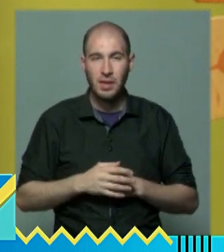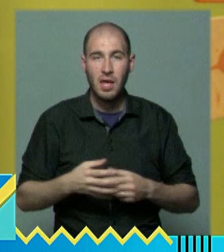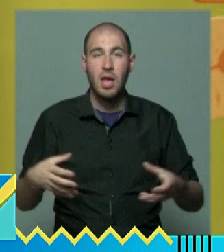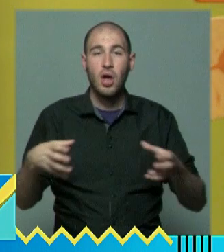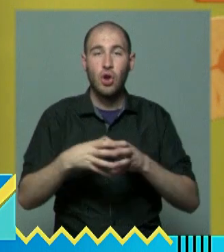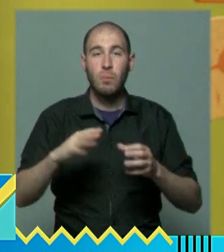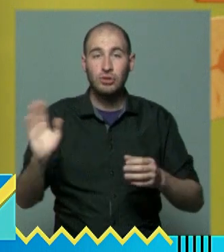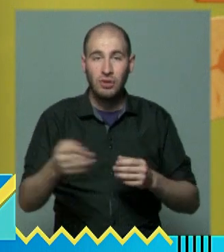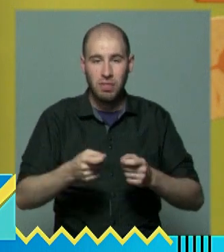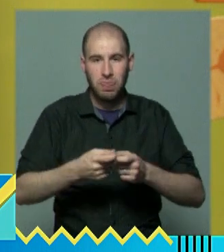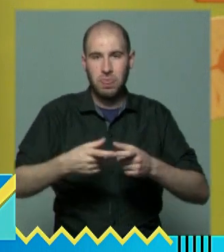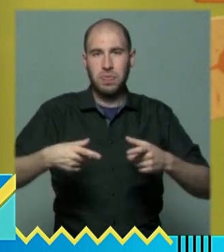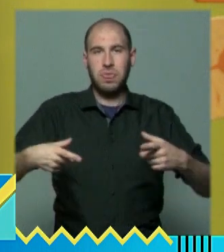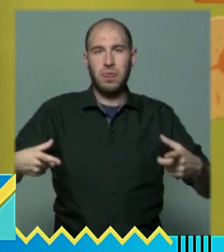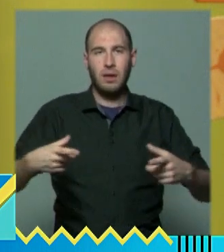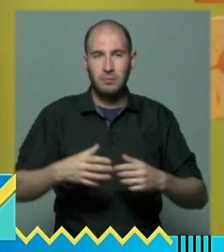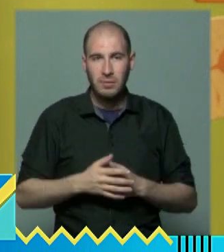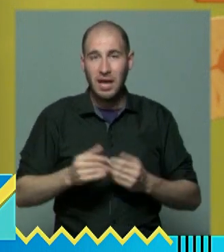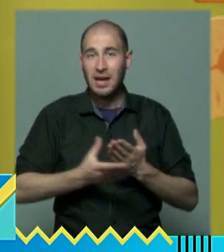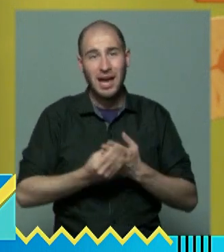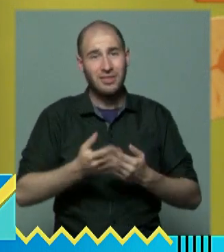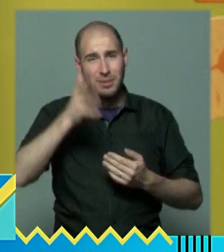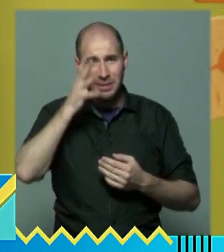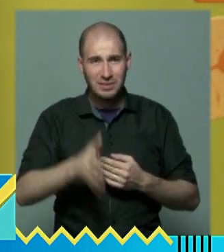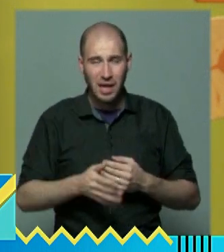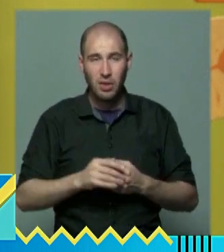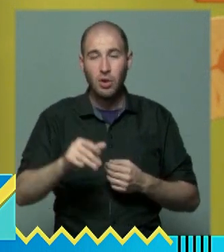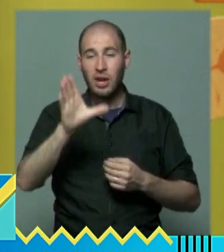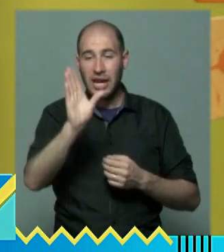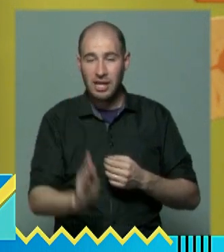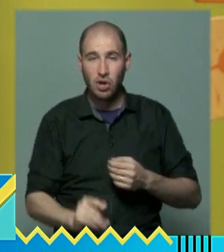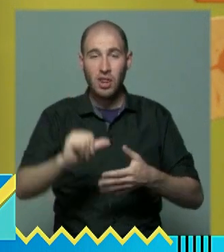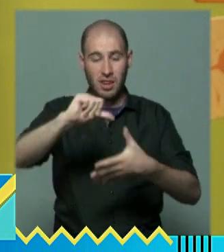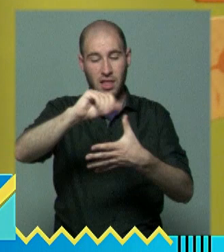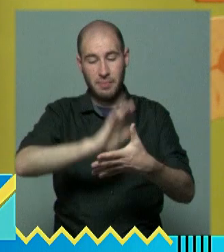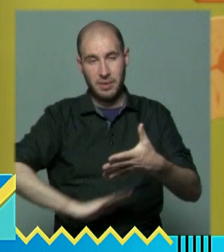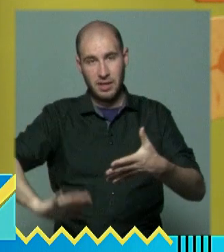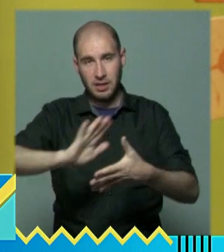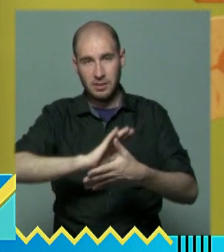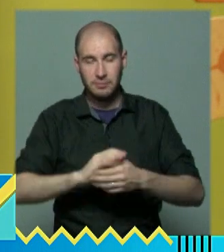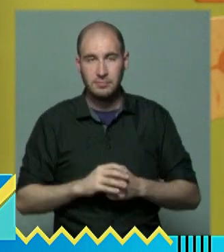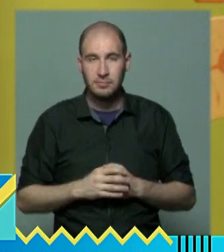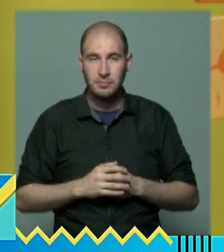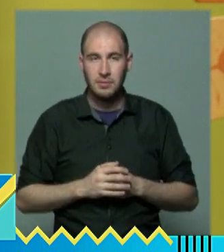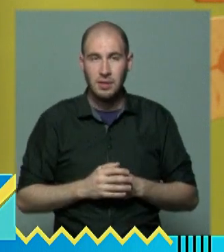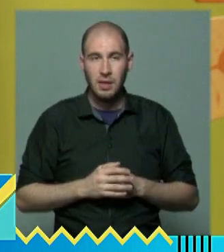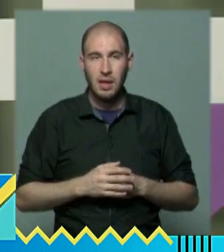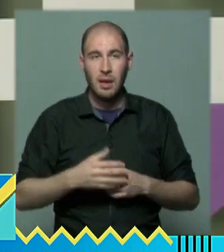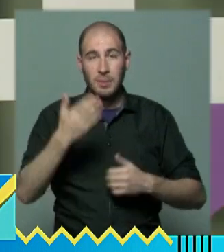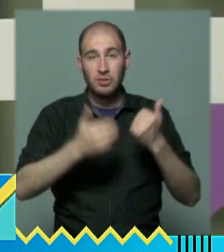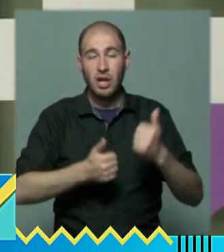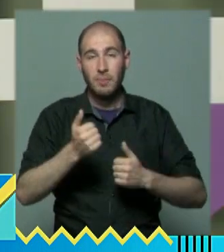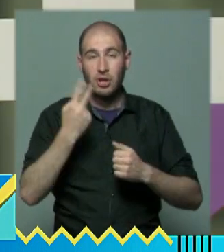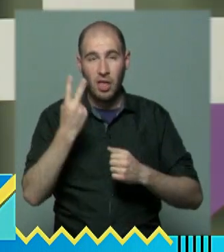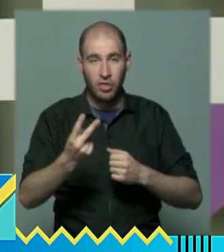sistema se agranda tanto que genera costos altos, y en una región como la latinoamericana, donde tenemos nuestros 2 competidores